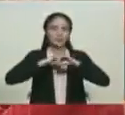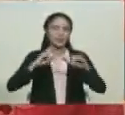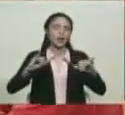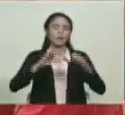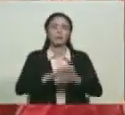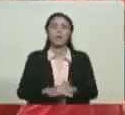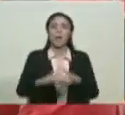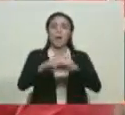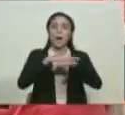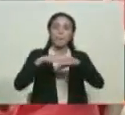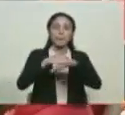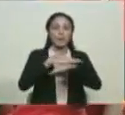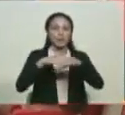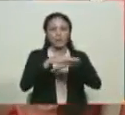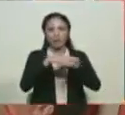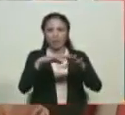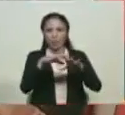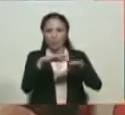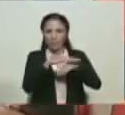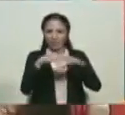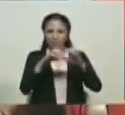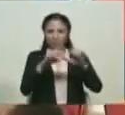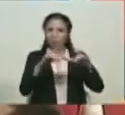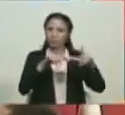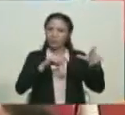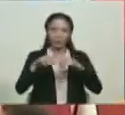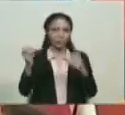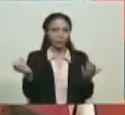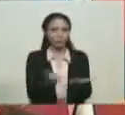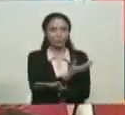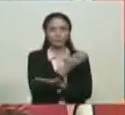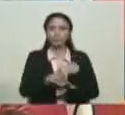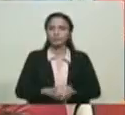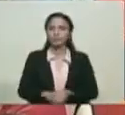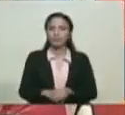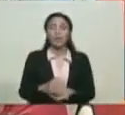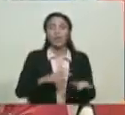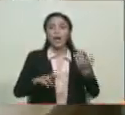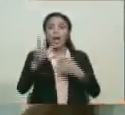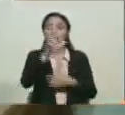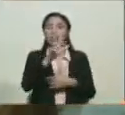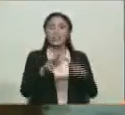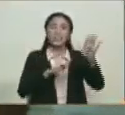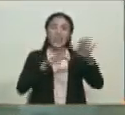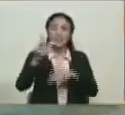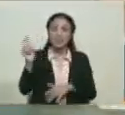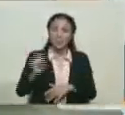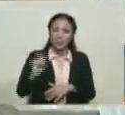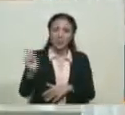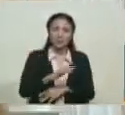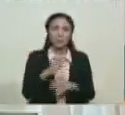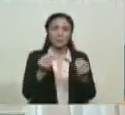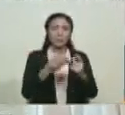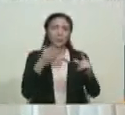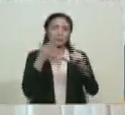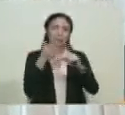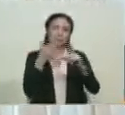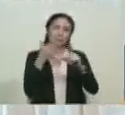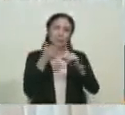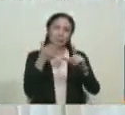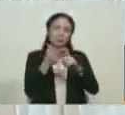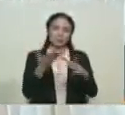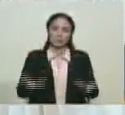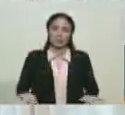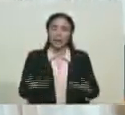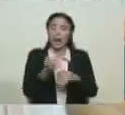ministerio de colonias nos vamos de la oea ratificados ya van 13 meses de los 24 que tenemos que esperar para